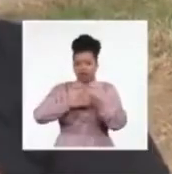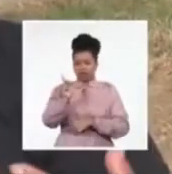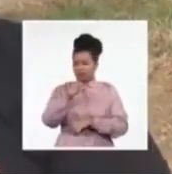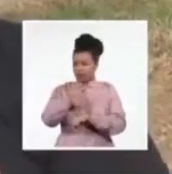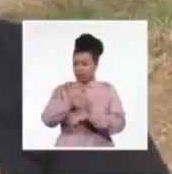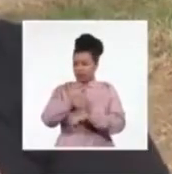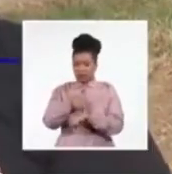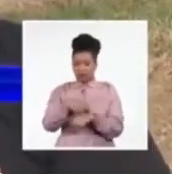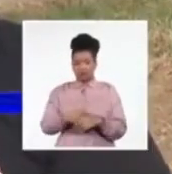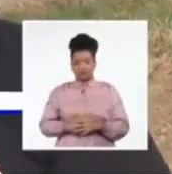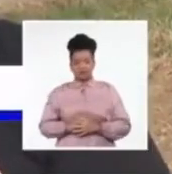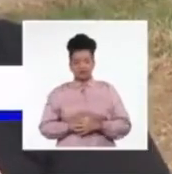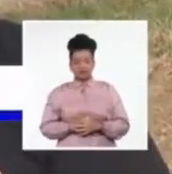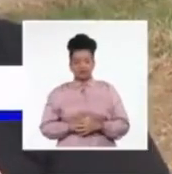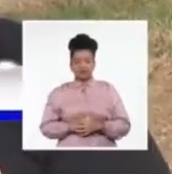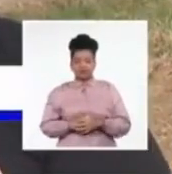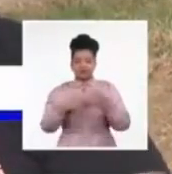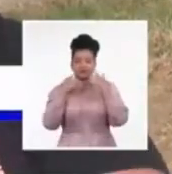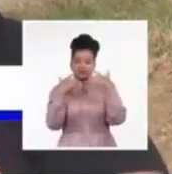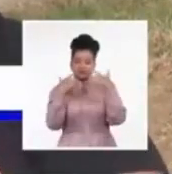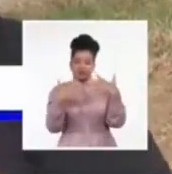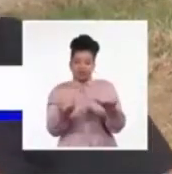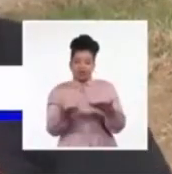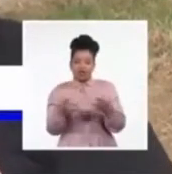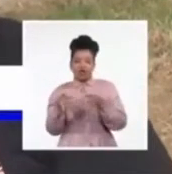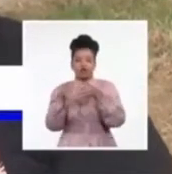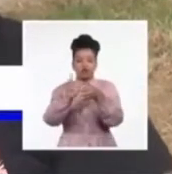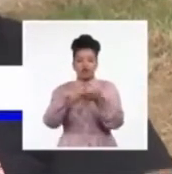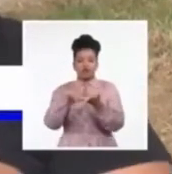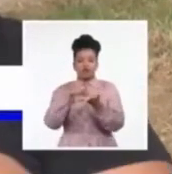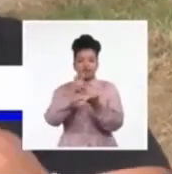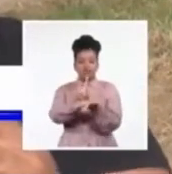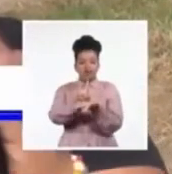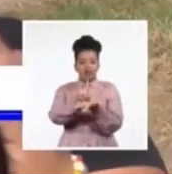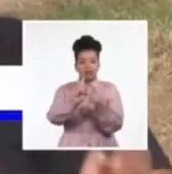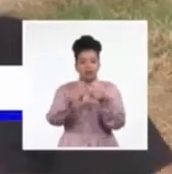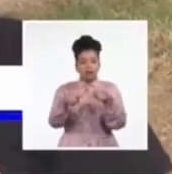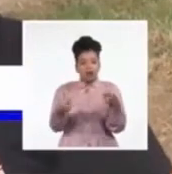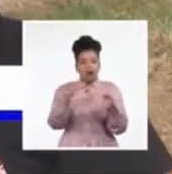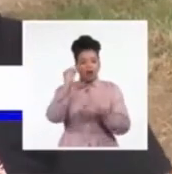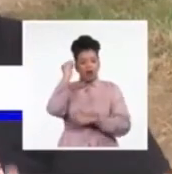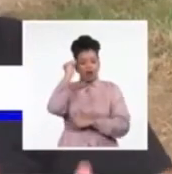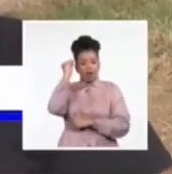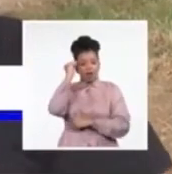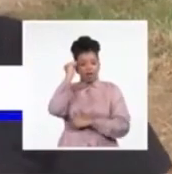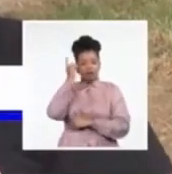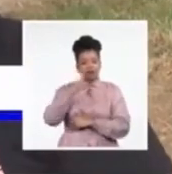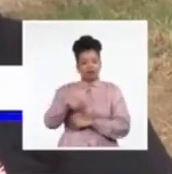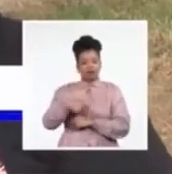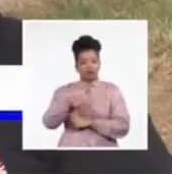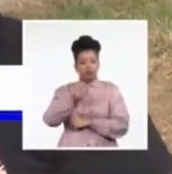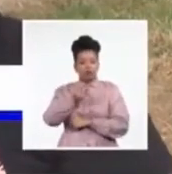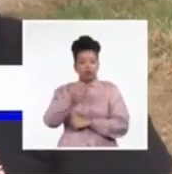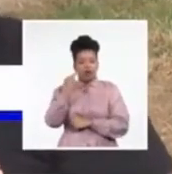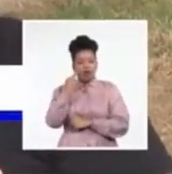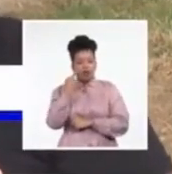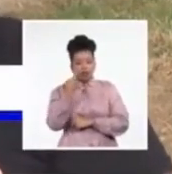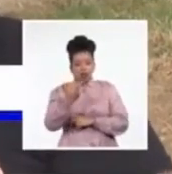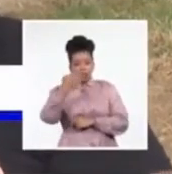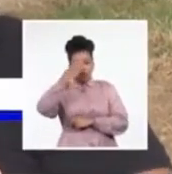participar en las brigadas, porque nos transforma nuestra conciencia, la manera de pensar